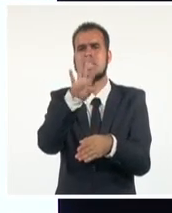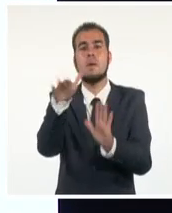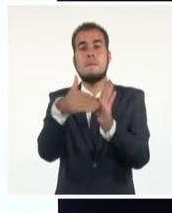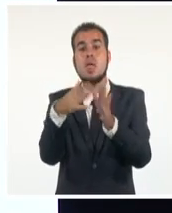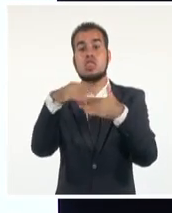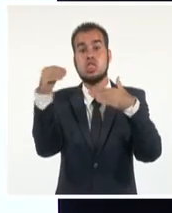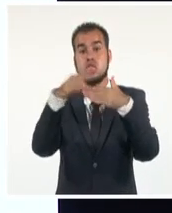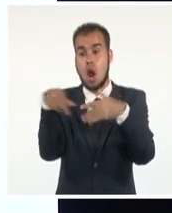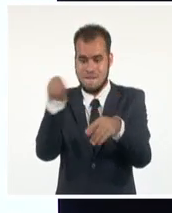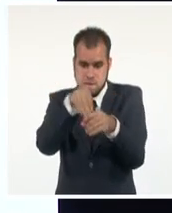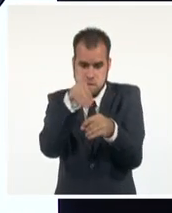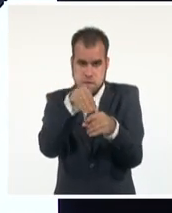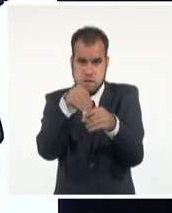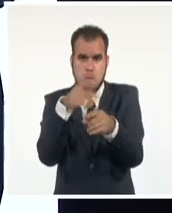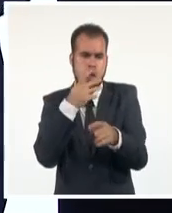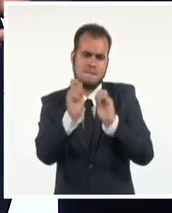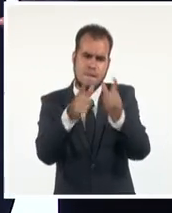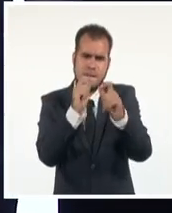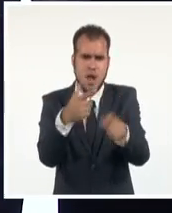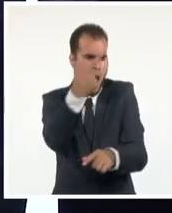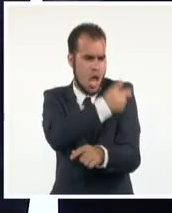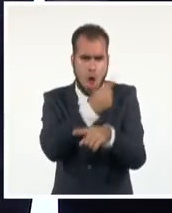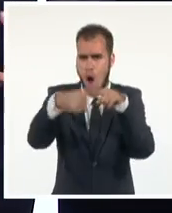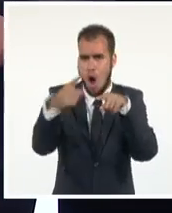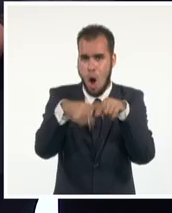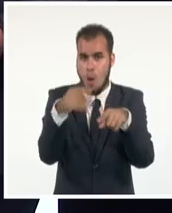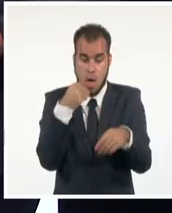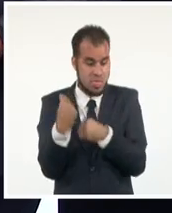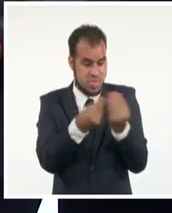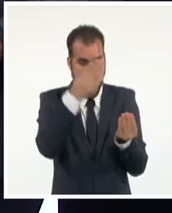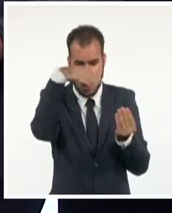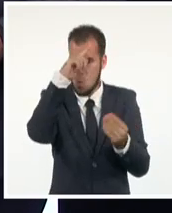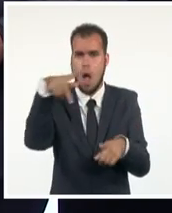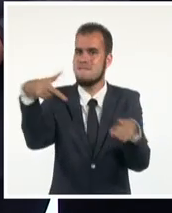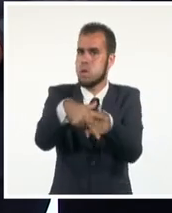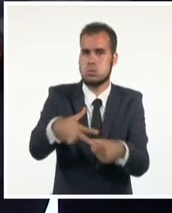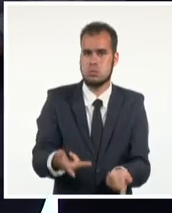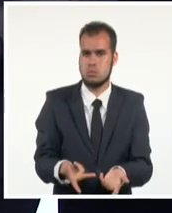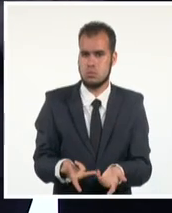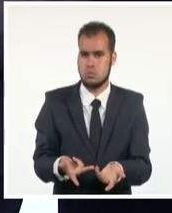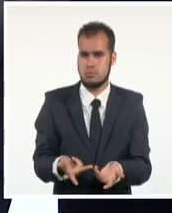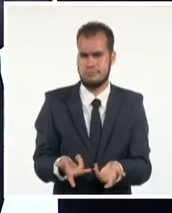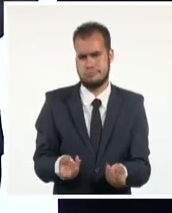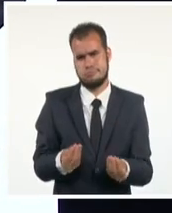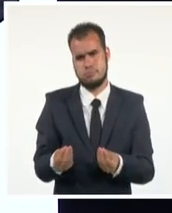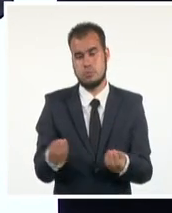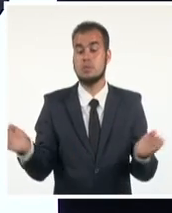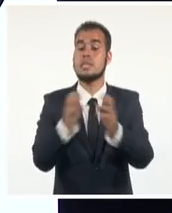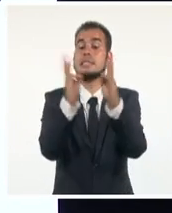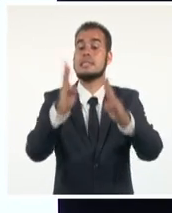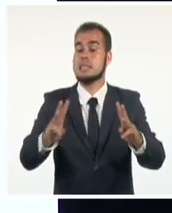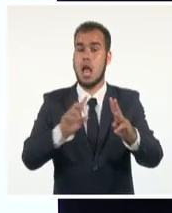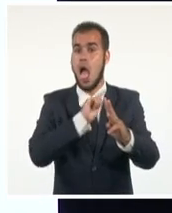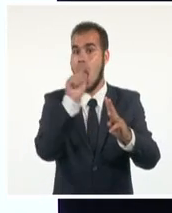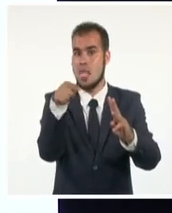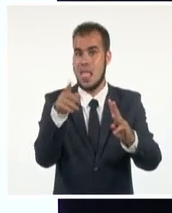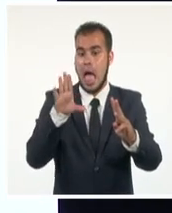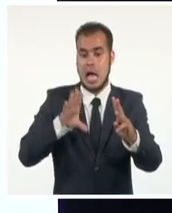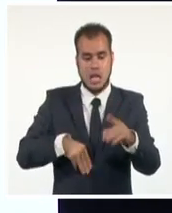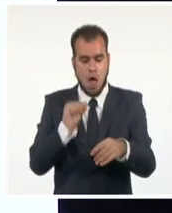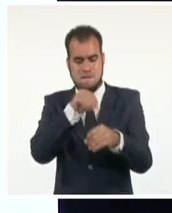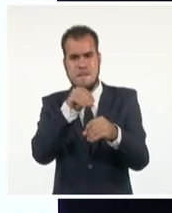que quiere ponerle fin a la estela de contagios y de muertes que la COVID-19 nos ha dejado, sobre todo durante las últimas